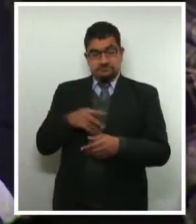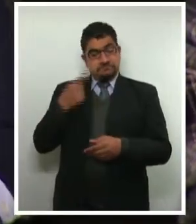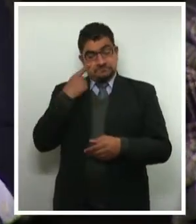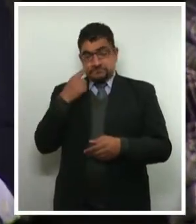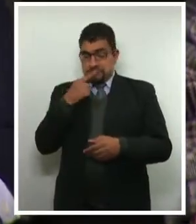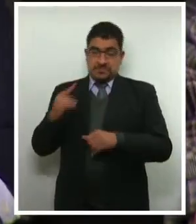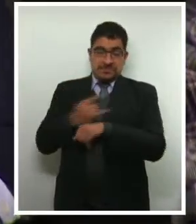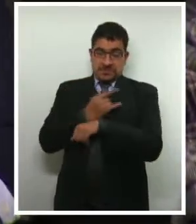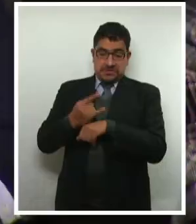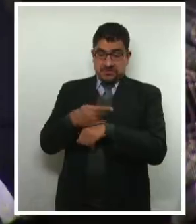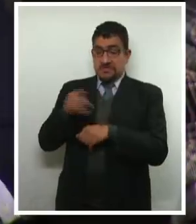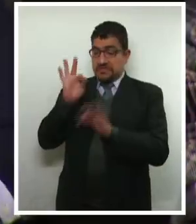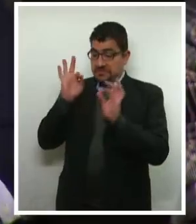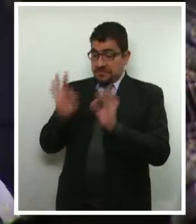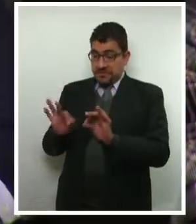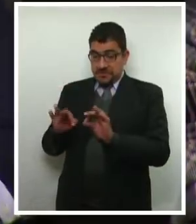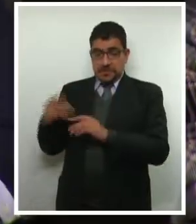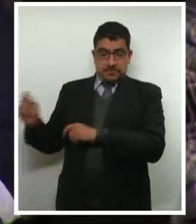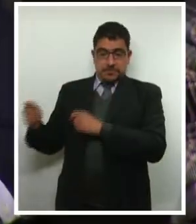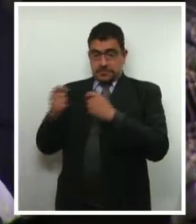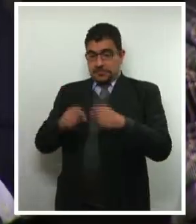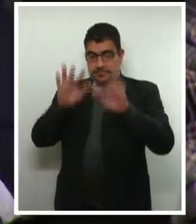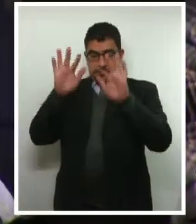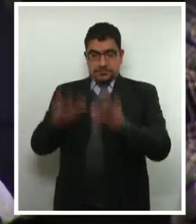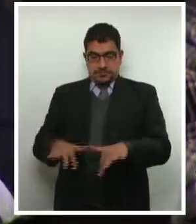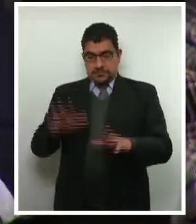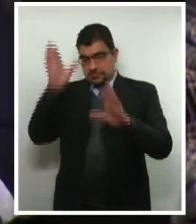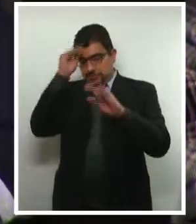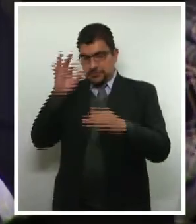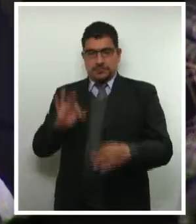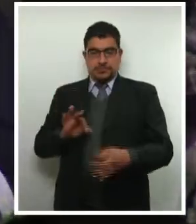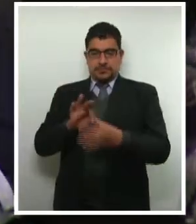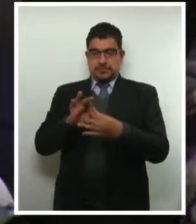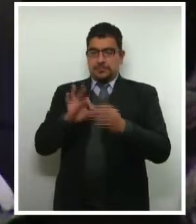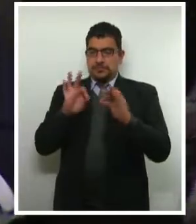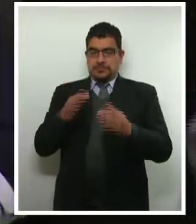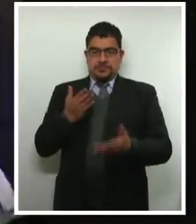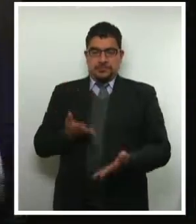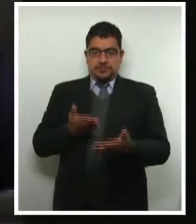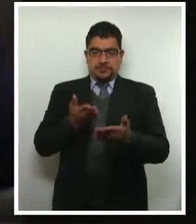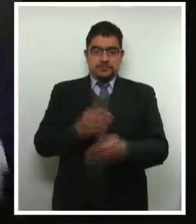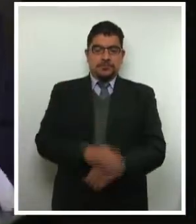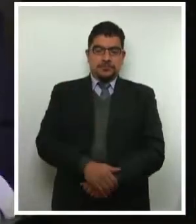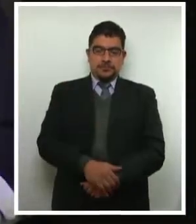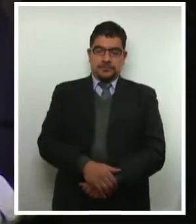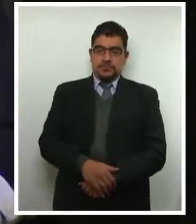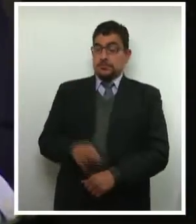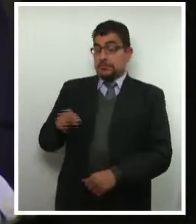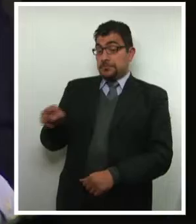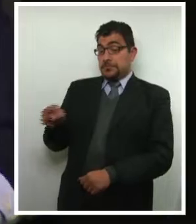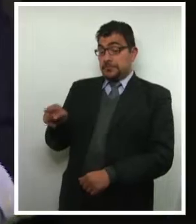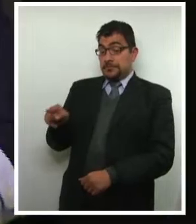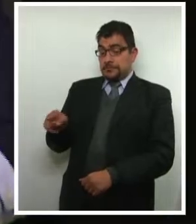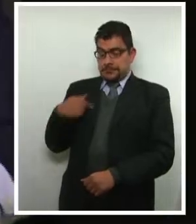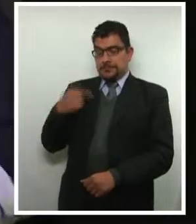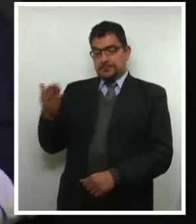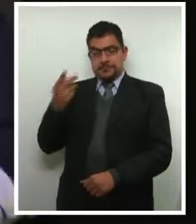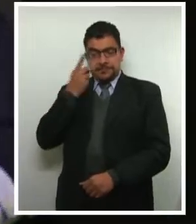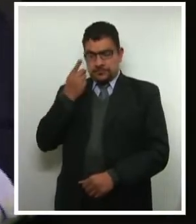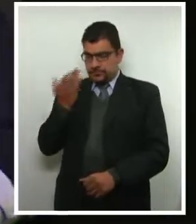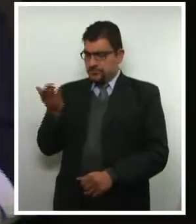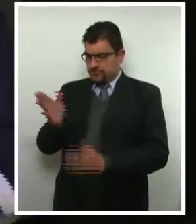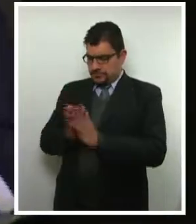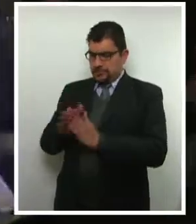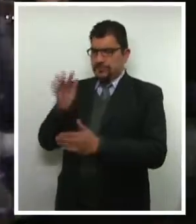indisciplinado, pero que ya logró un acuerdo. Y les pediría aquí a las diputadas nos